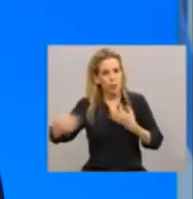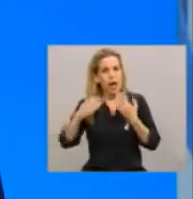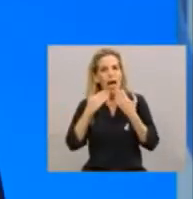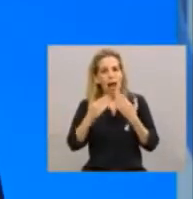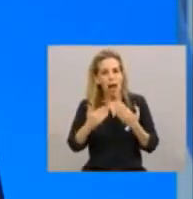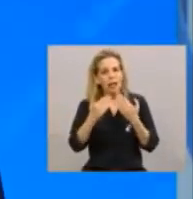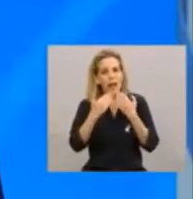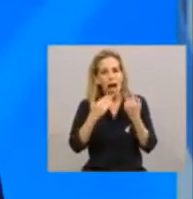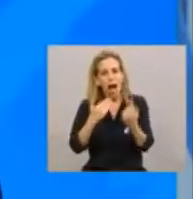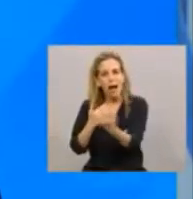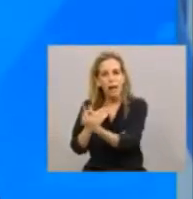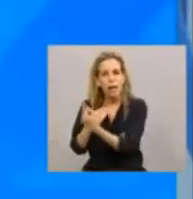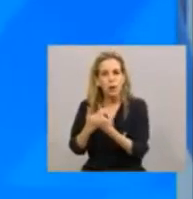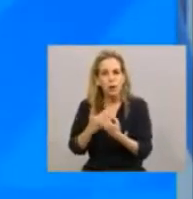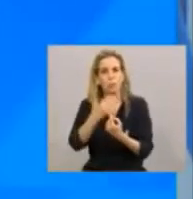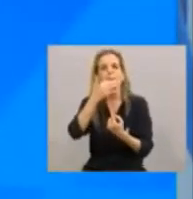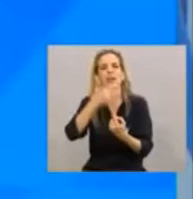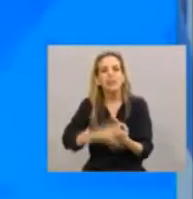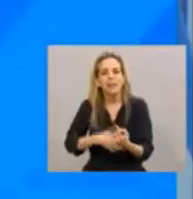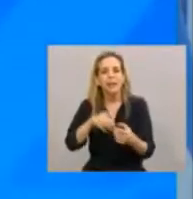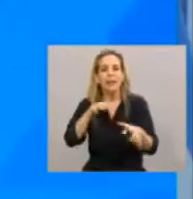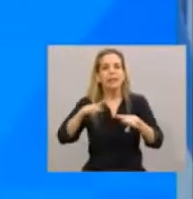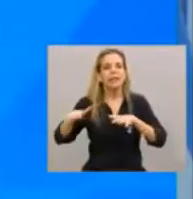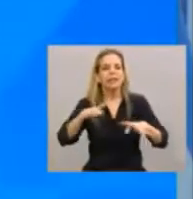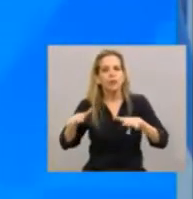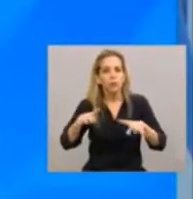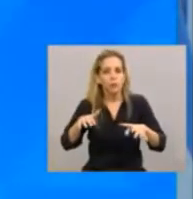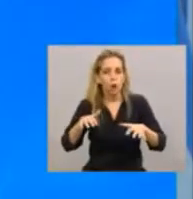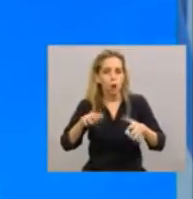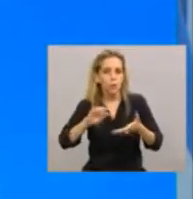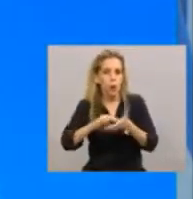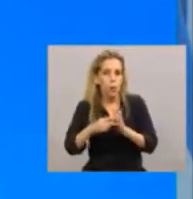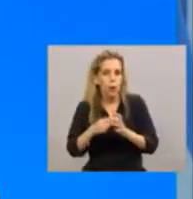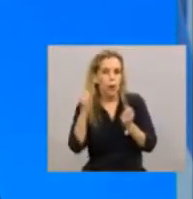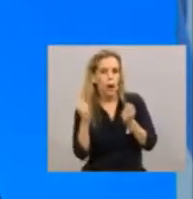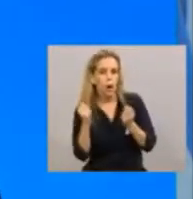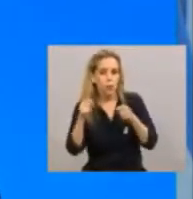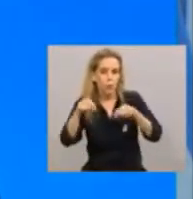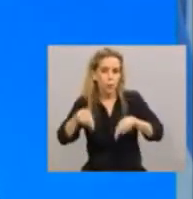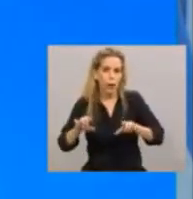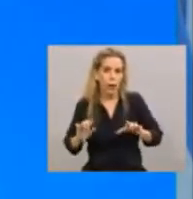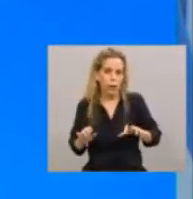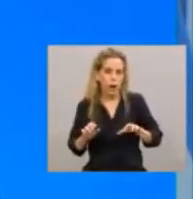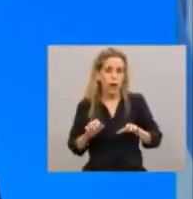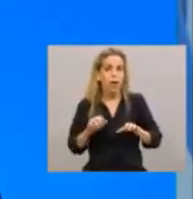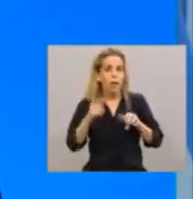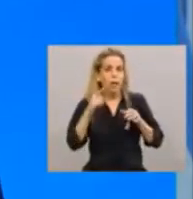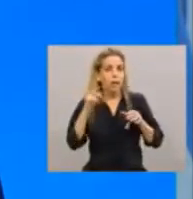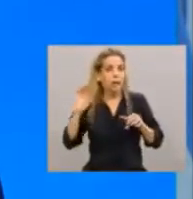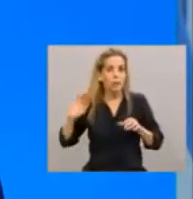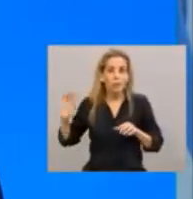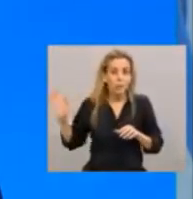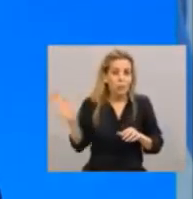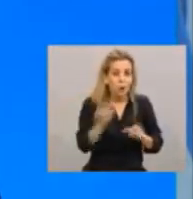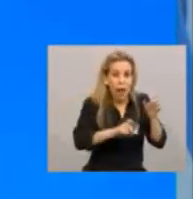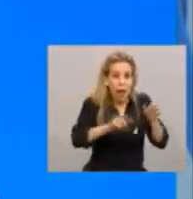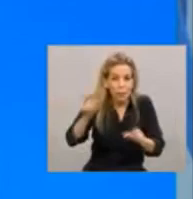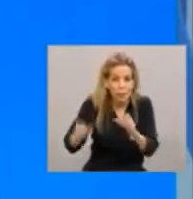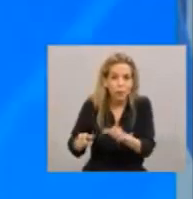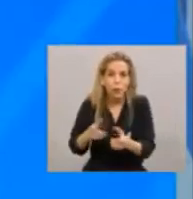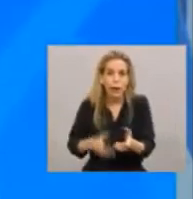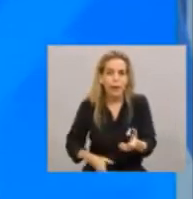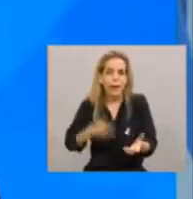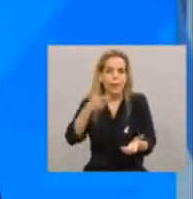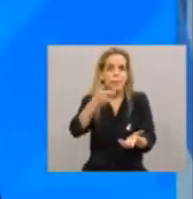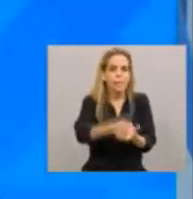la fragilidad de este tiempo entre todos los que invierten en la empresa